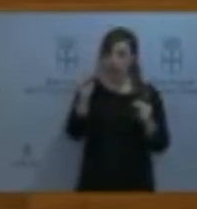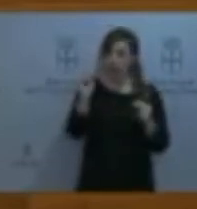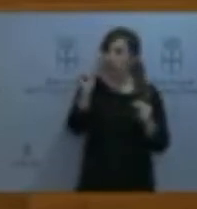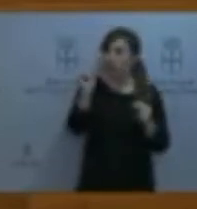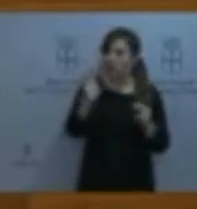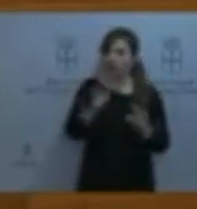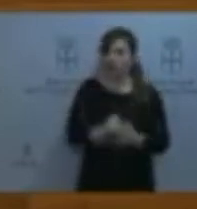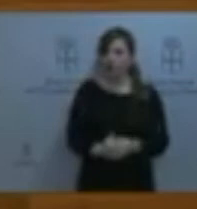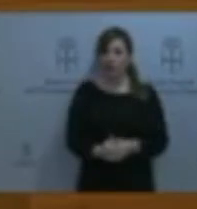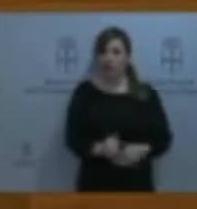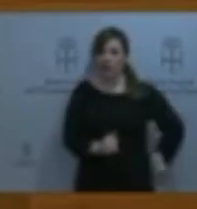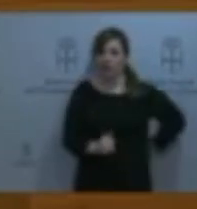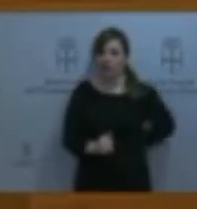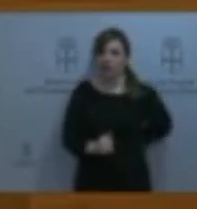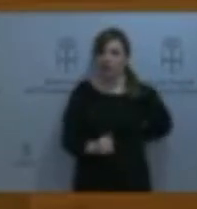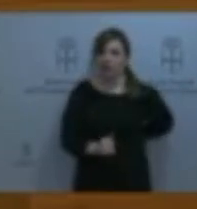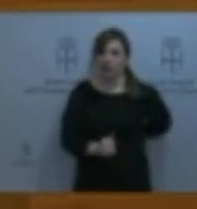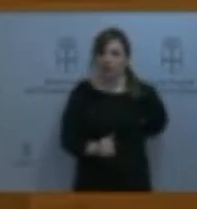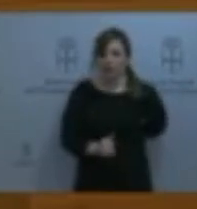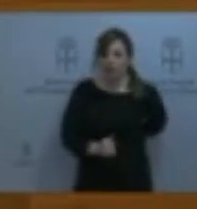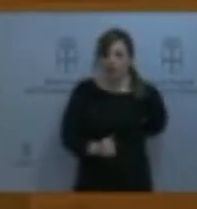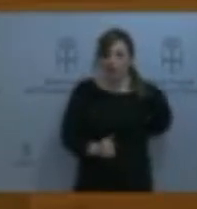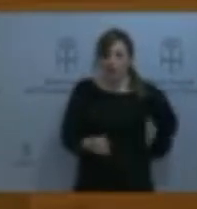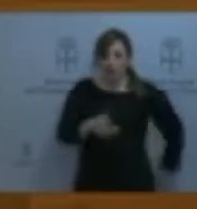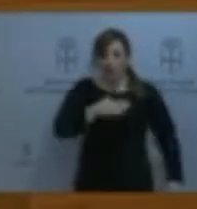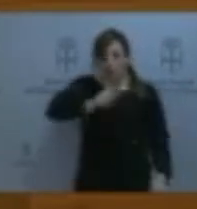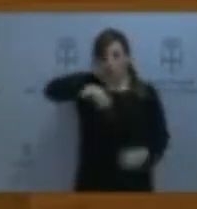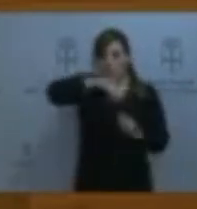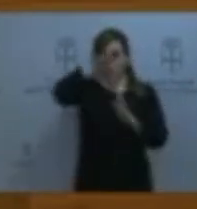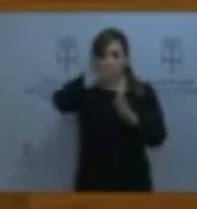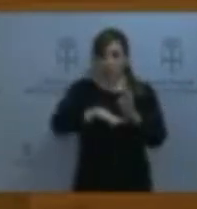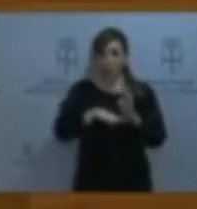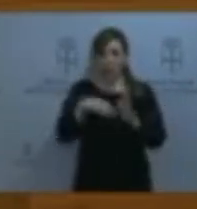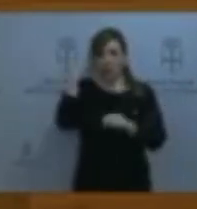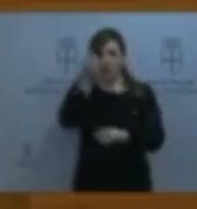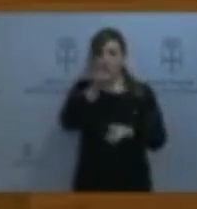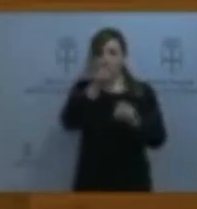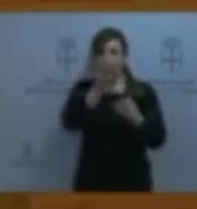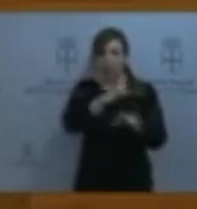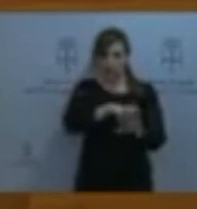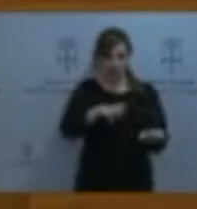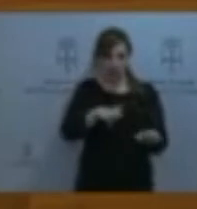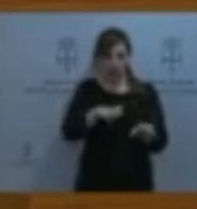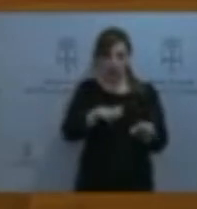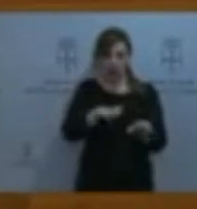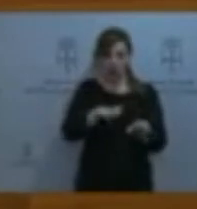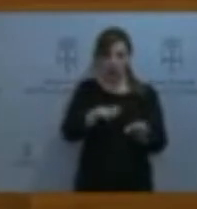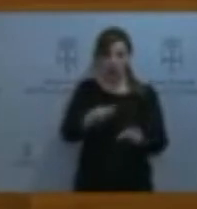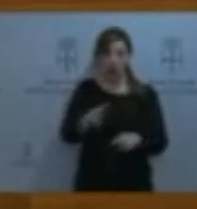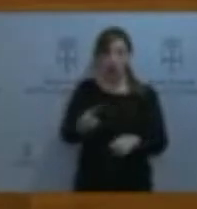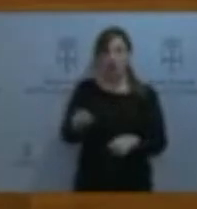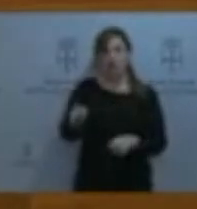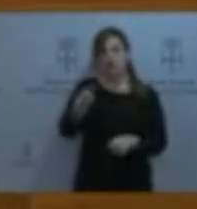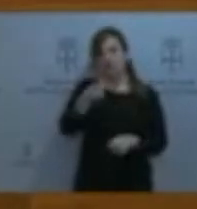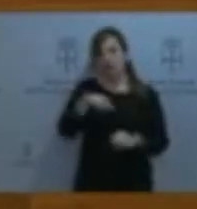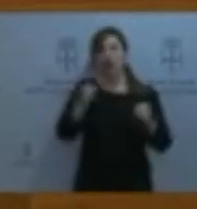Bueno, nosotros las condiciones que plantean mayoritariamente estamos de